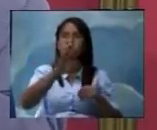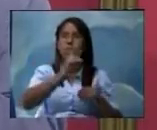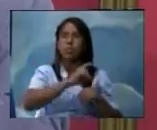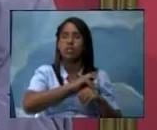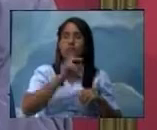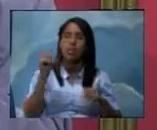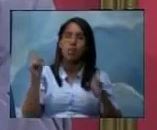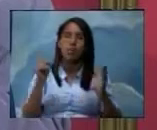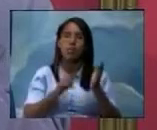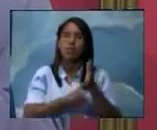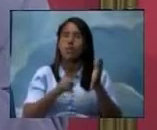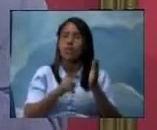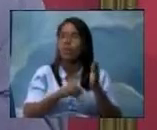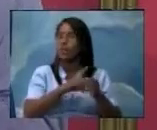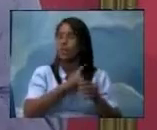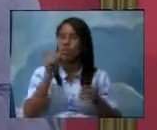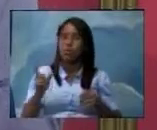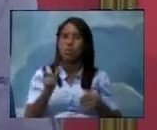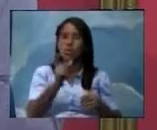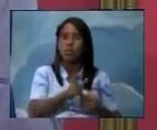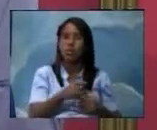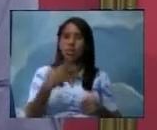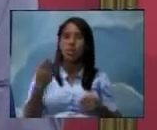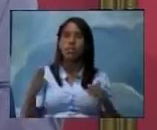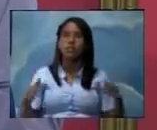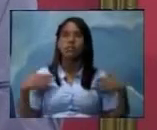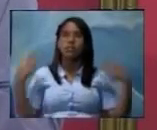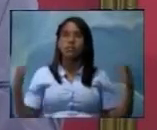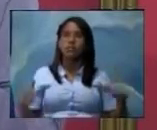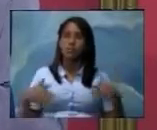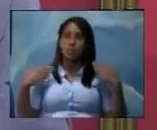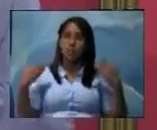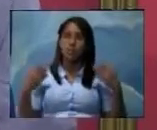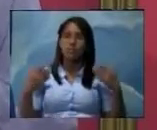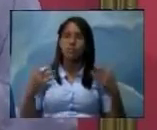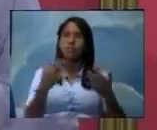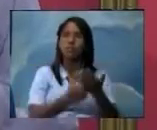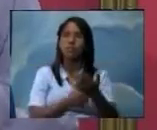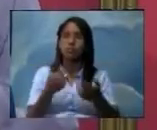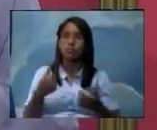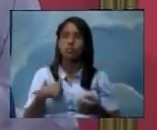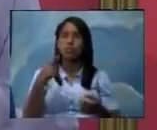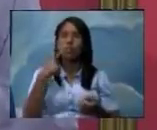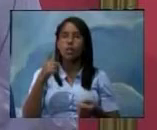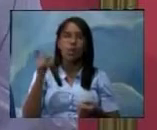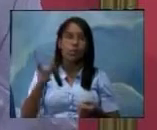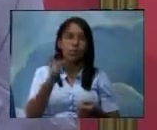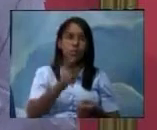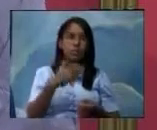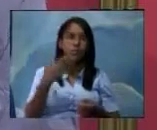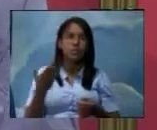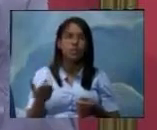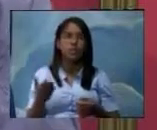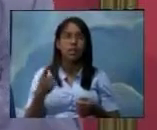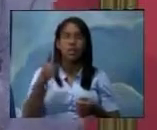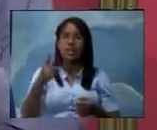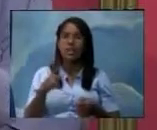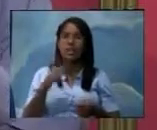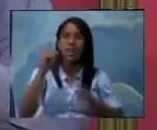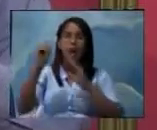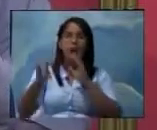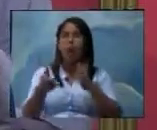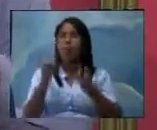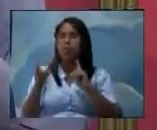de miles de personas que disfrutamos. Hermano Puerto, yo le decía a alguien estos días, este